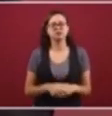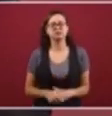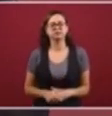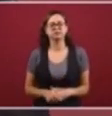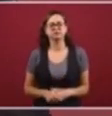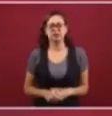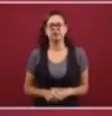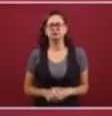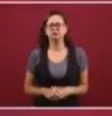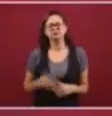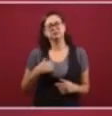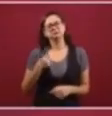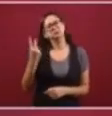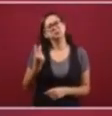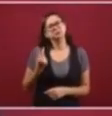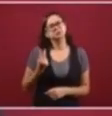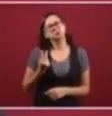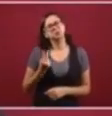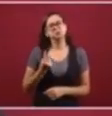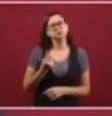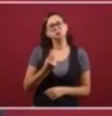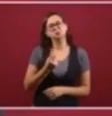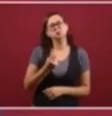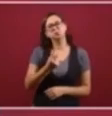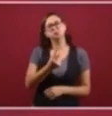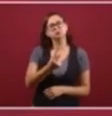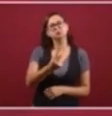ya me llevó